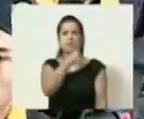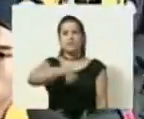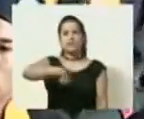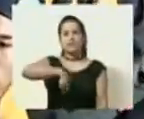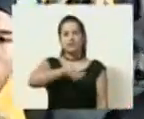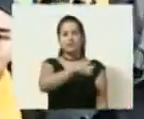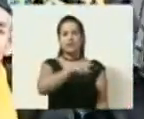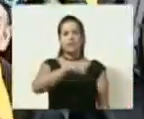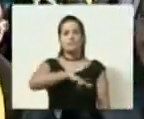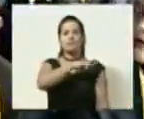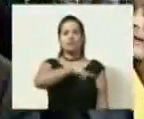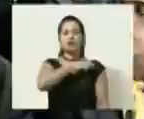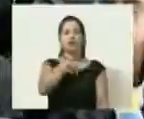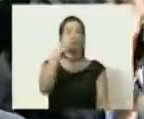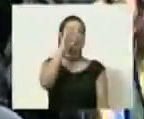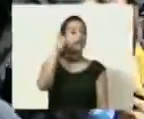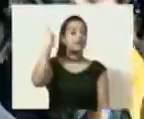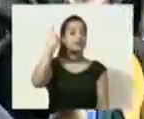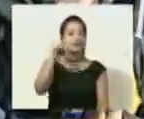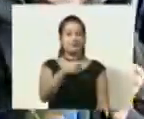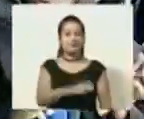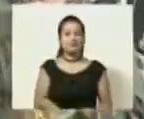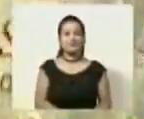de la Misión Rivas.